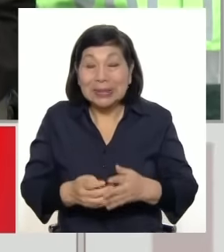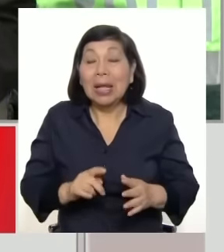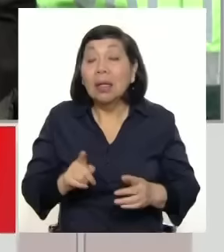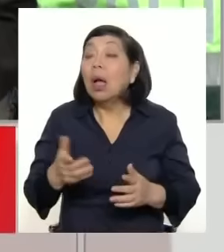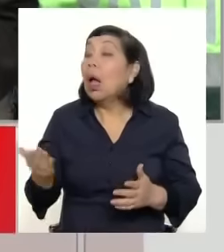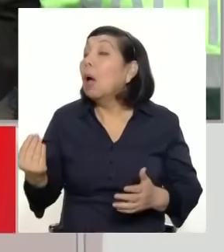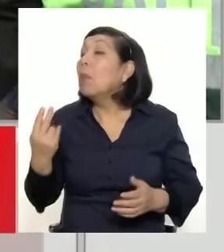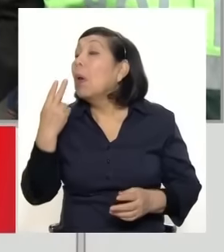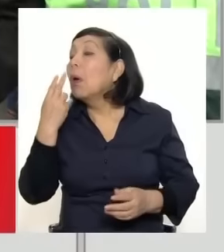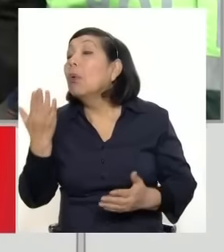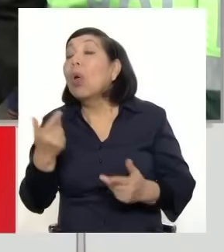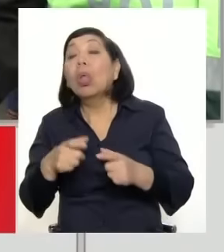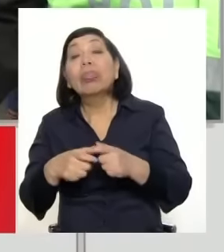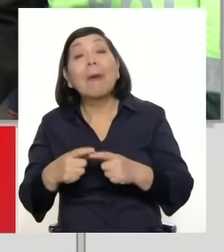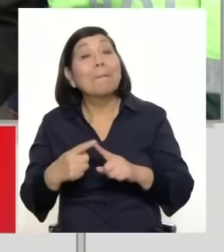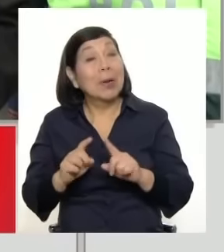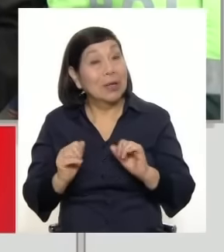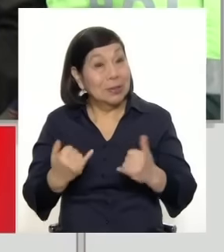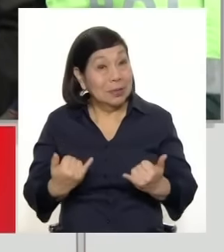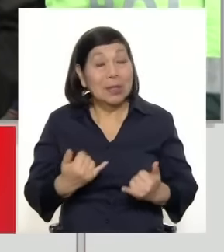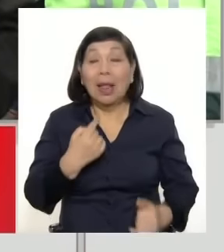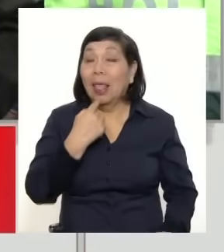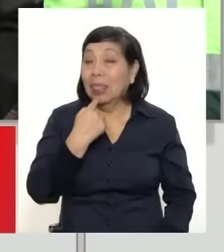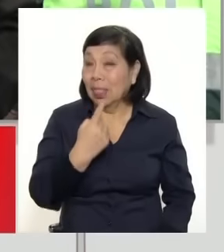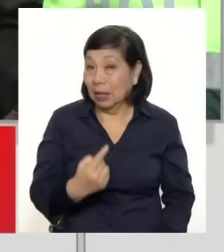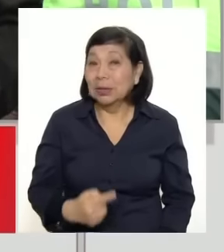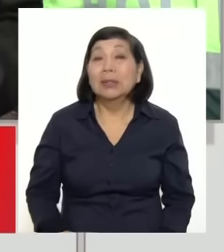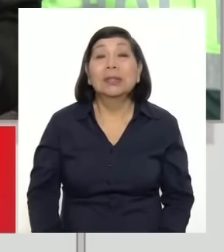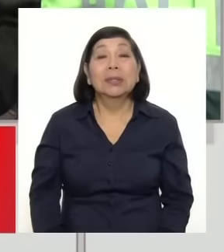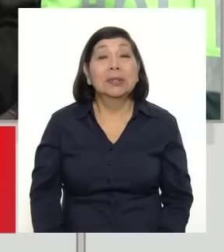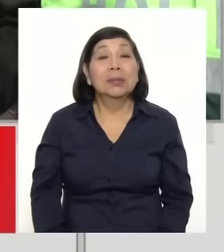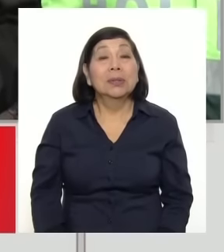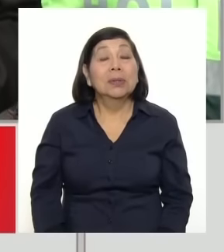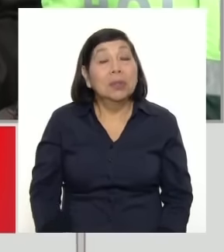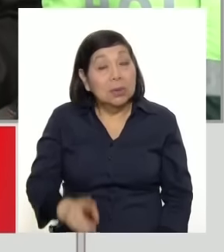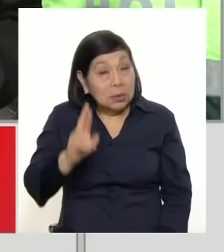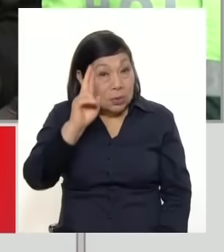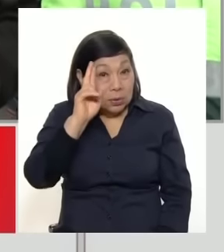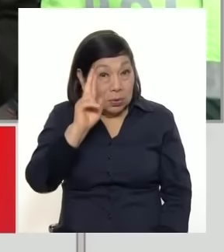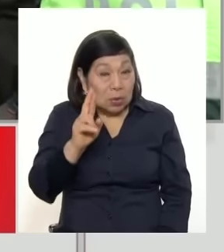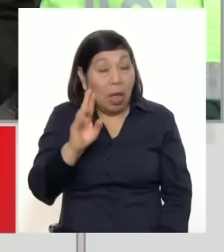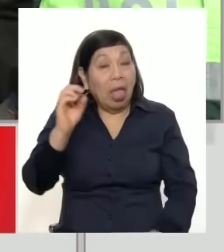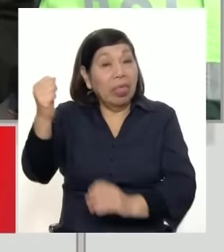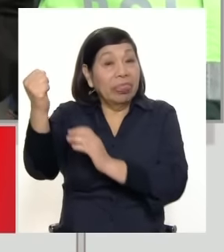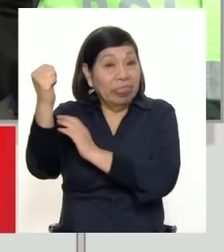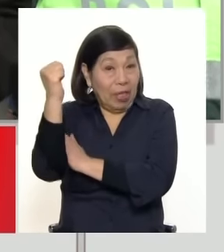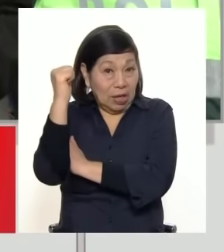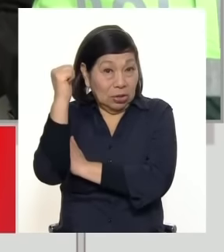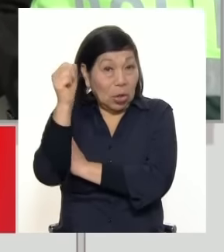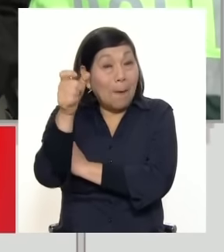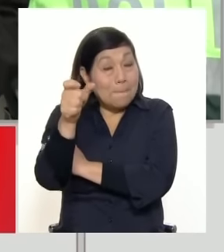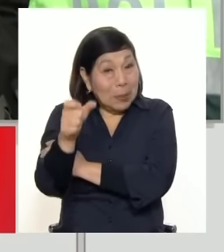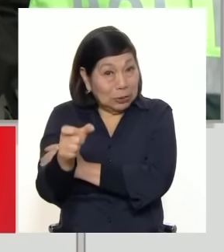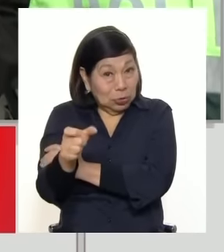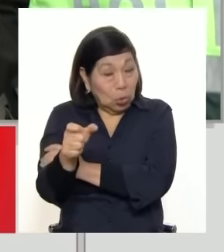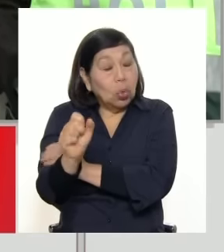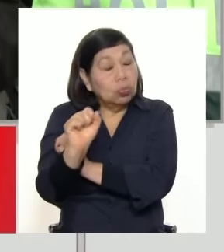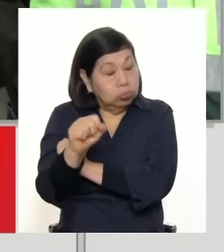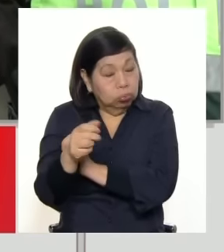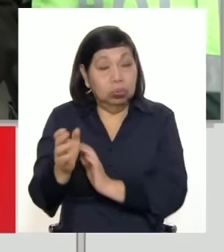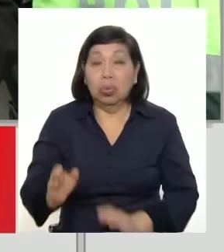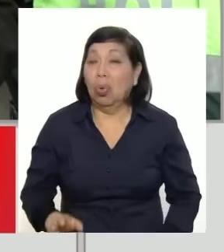es algo preventivo. Pero acá también quiero indicar y hacer claro, los respetos de los derechos fundamentales de las personas están